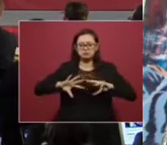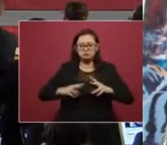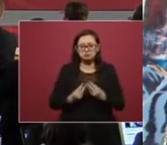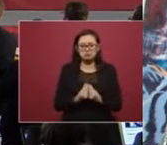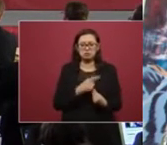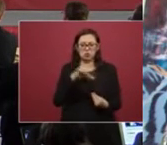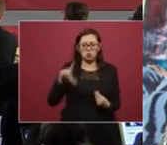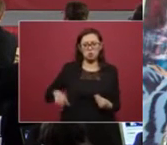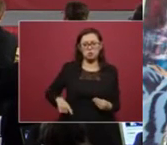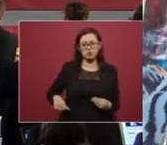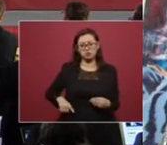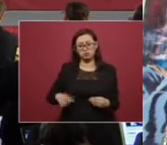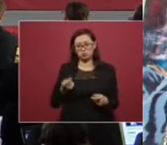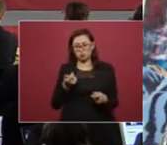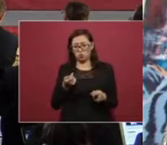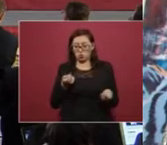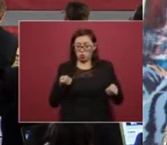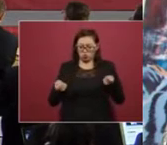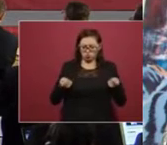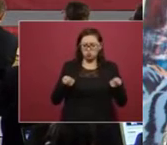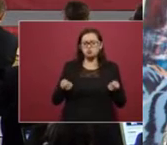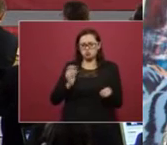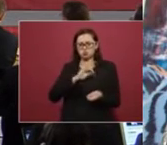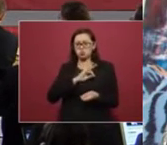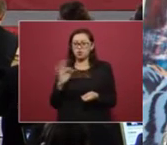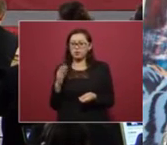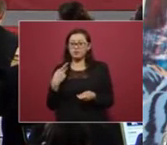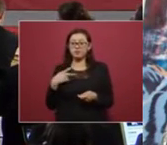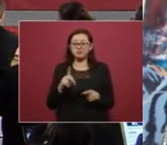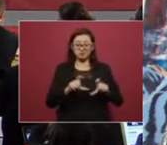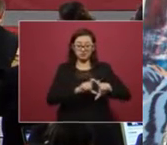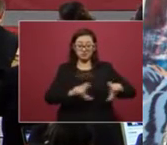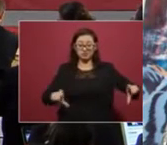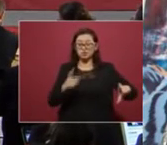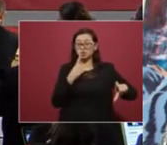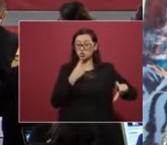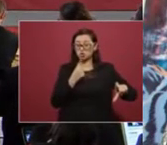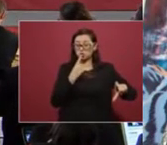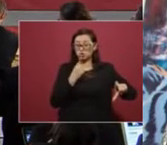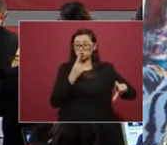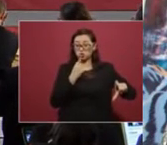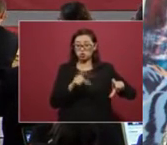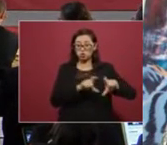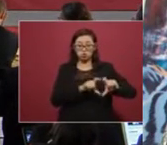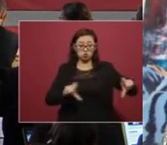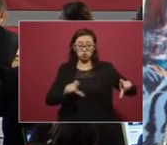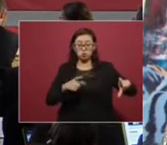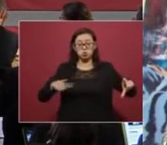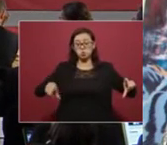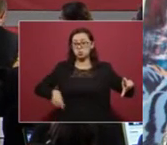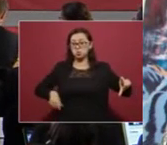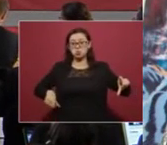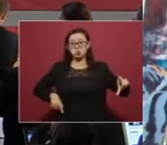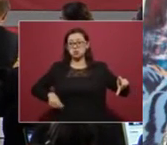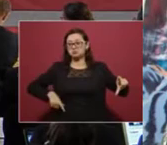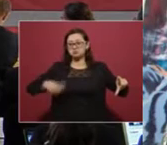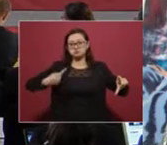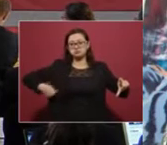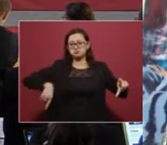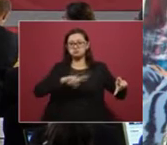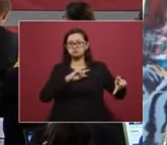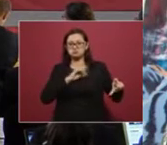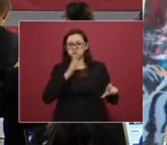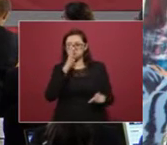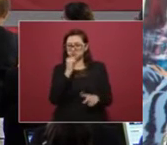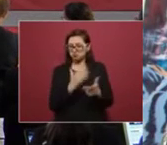del gobierno. Lo que no está en nuestras manos es lo que aparece en letras rojas, que es el margen de la estación de